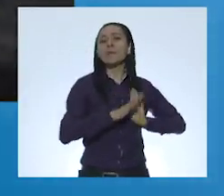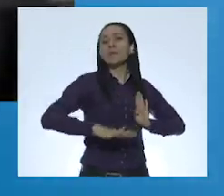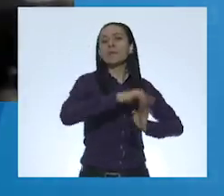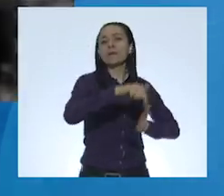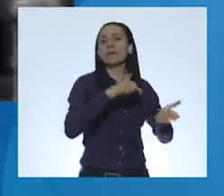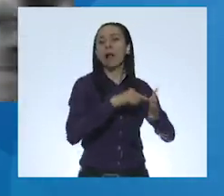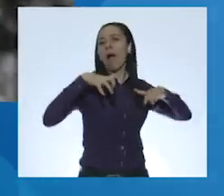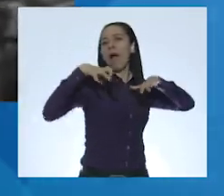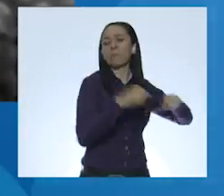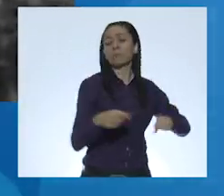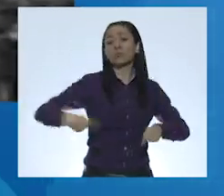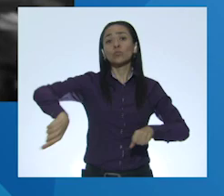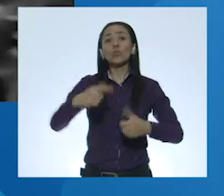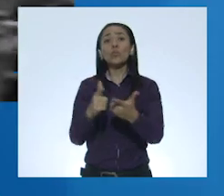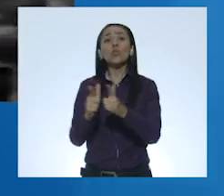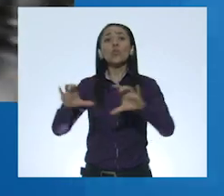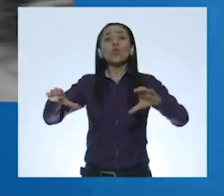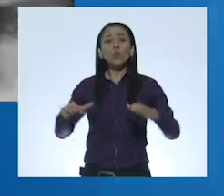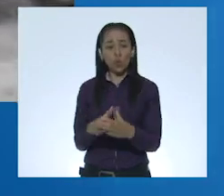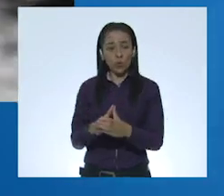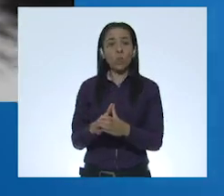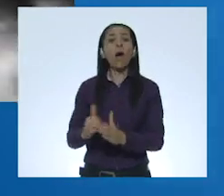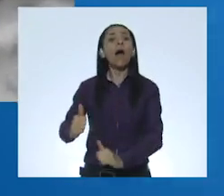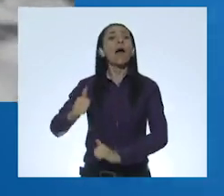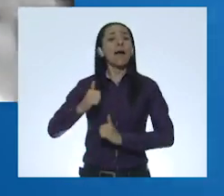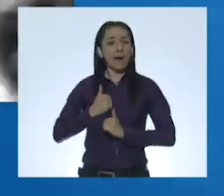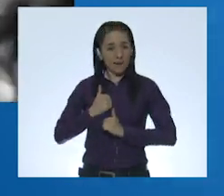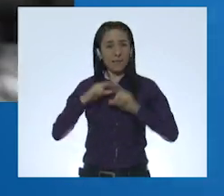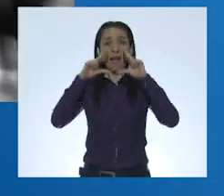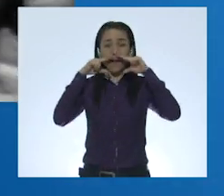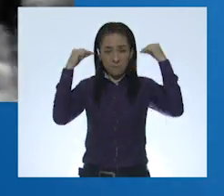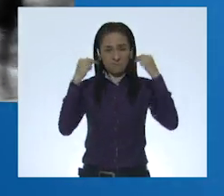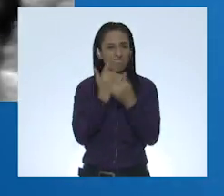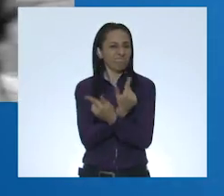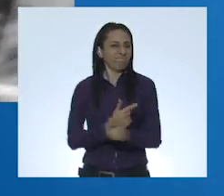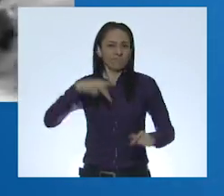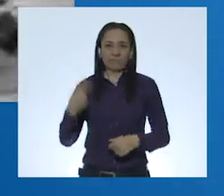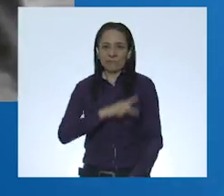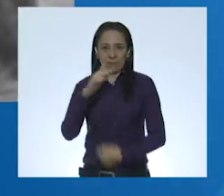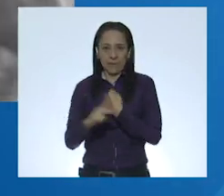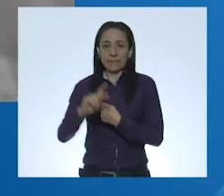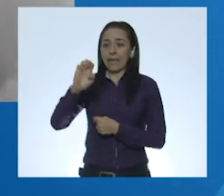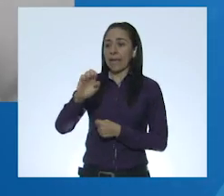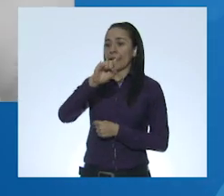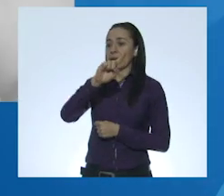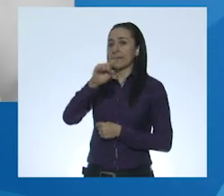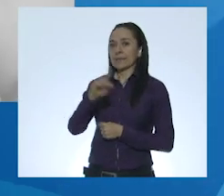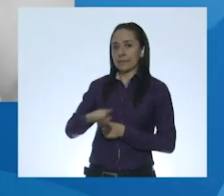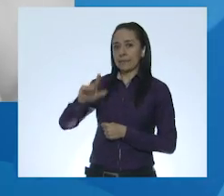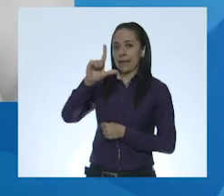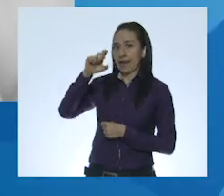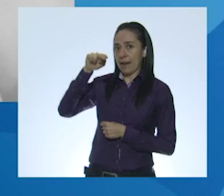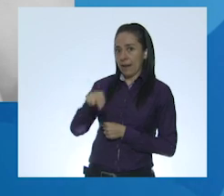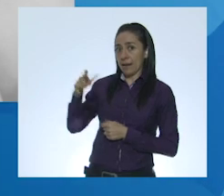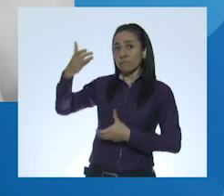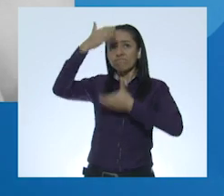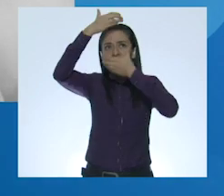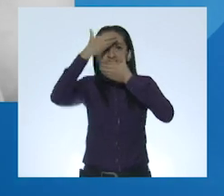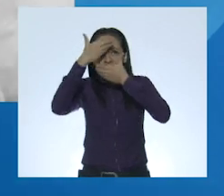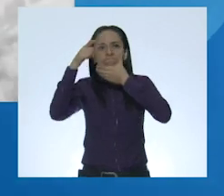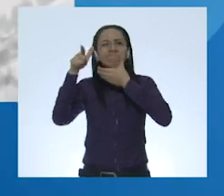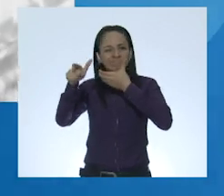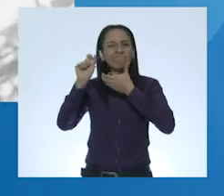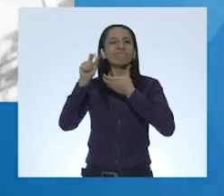El grupo se hacía llamar Ejército Zapatista de Liberación Nacional, y su vocero era un joven mestizo con mucho